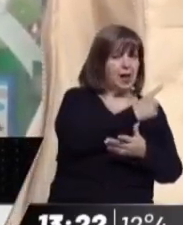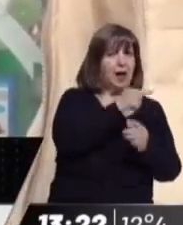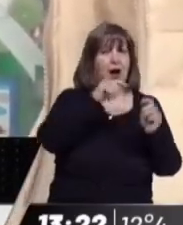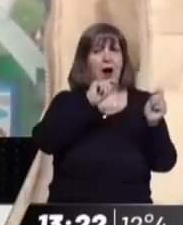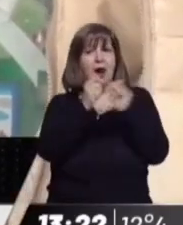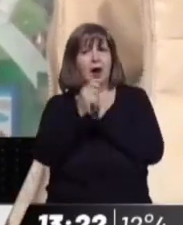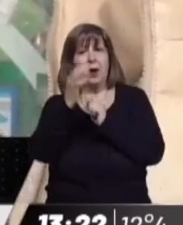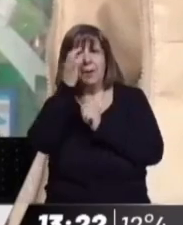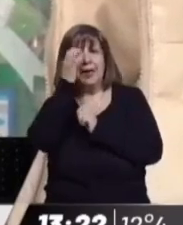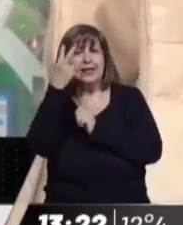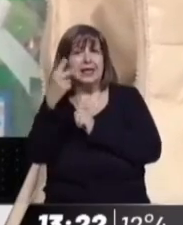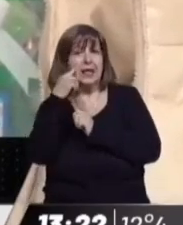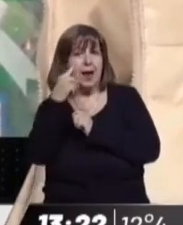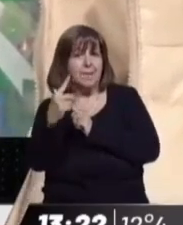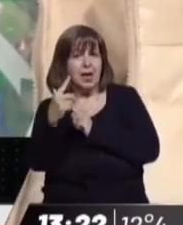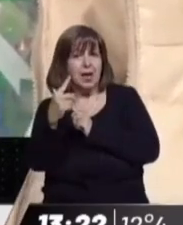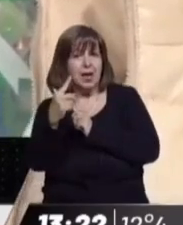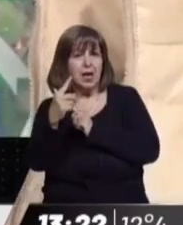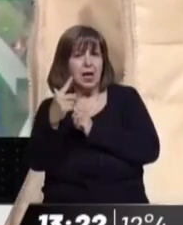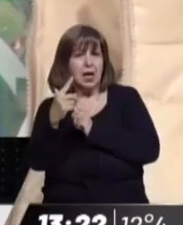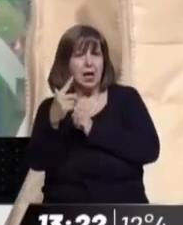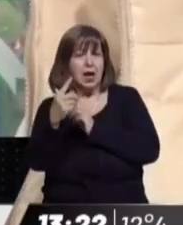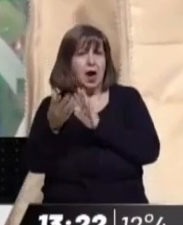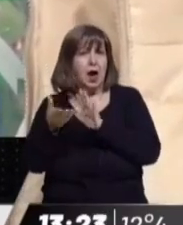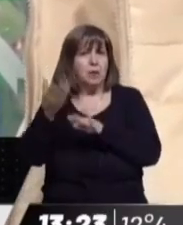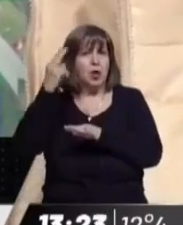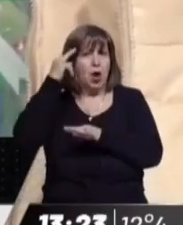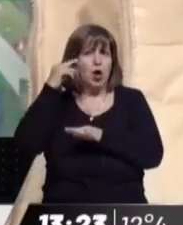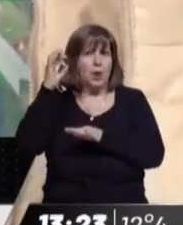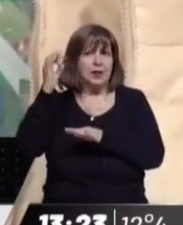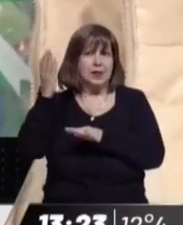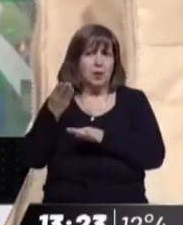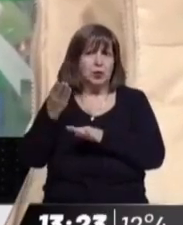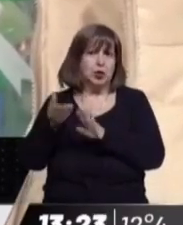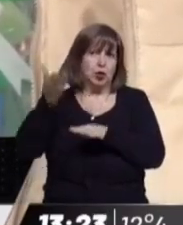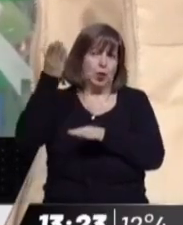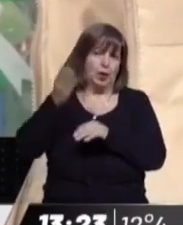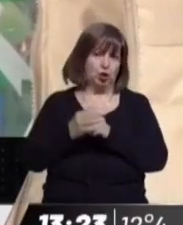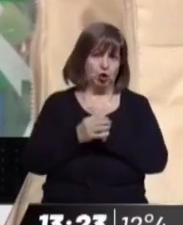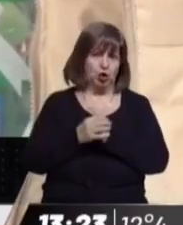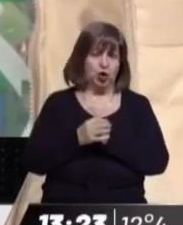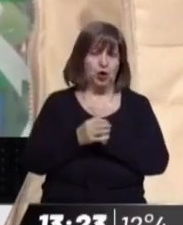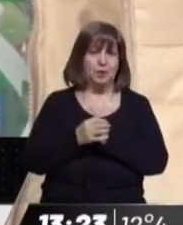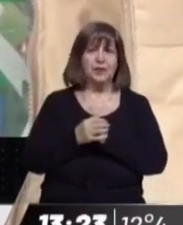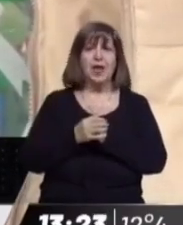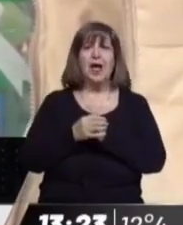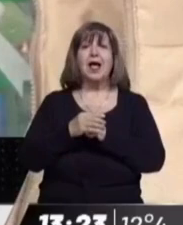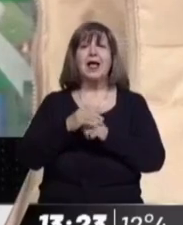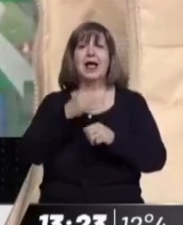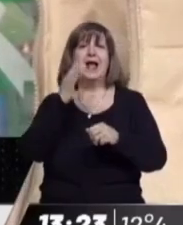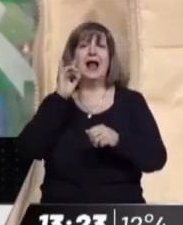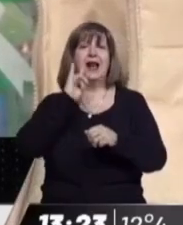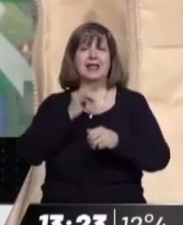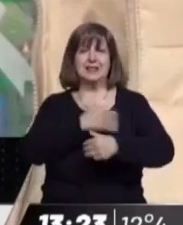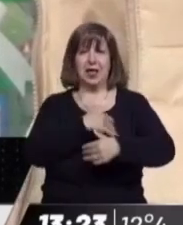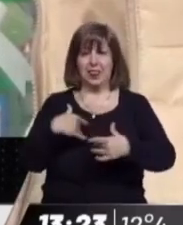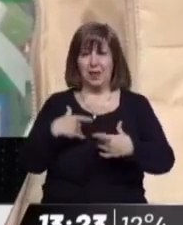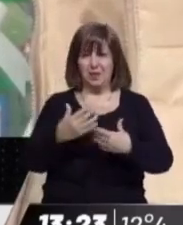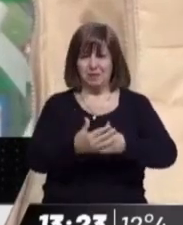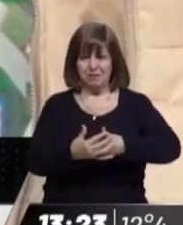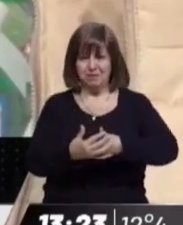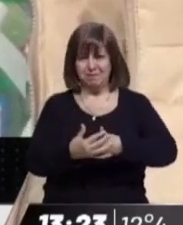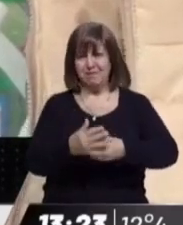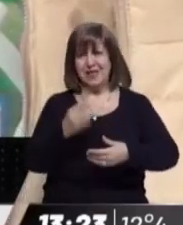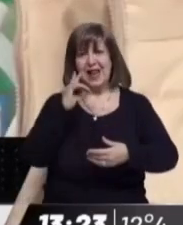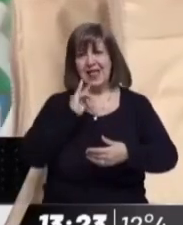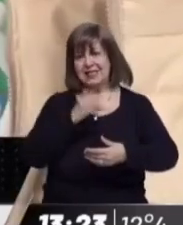23000 es decir que ha tenido un aumento de un 90 aproximadamente que es lamentable porque precisamente es una